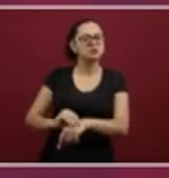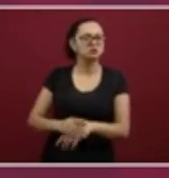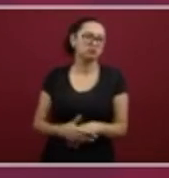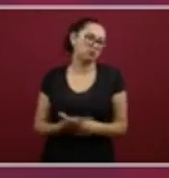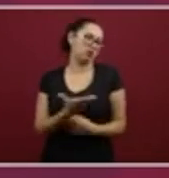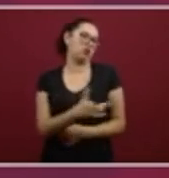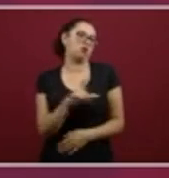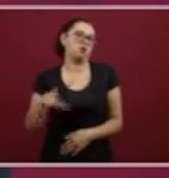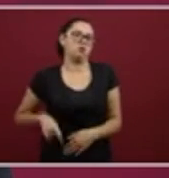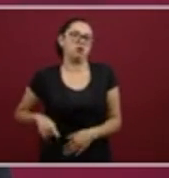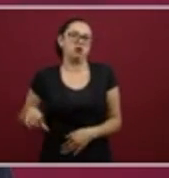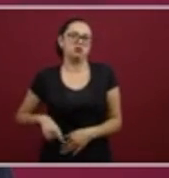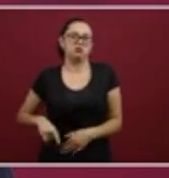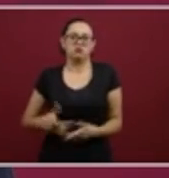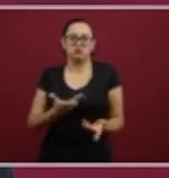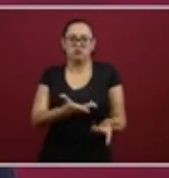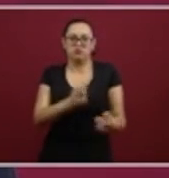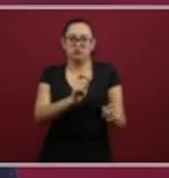Pues el gobierno.